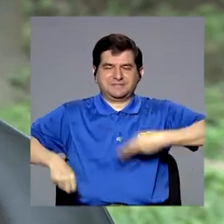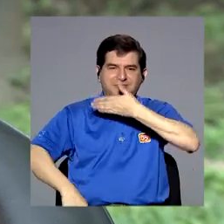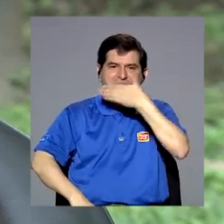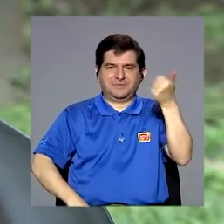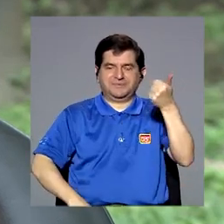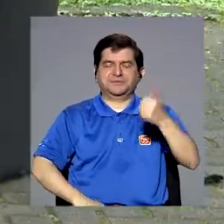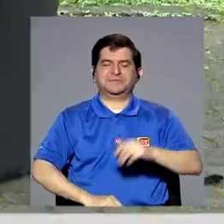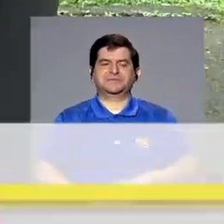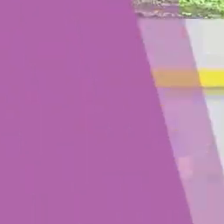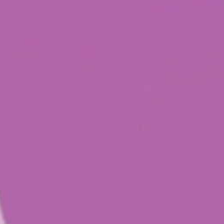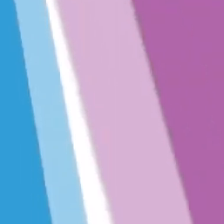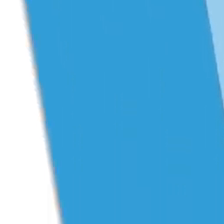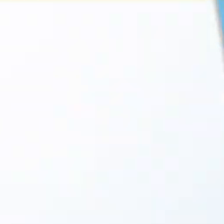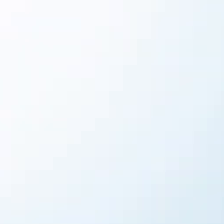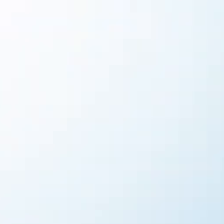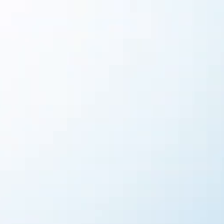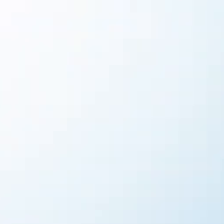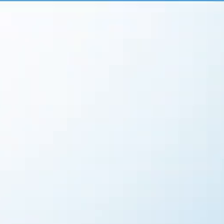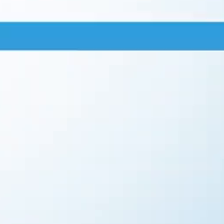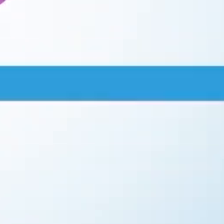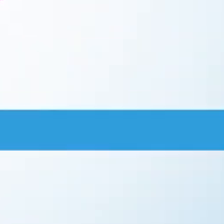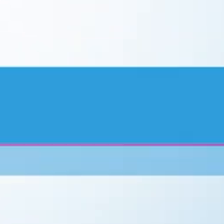corte.